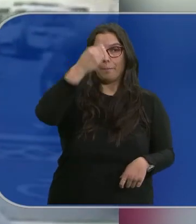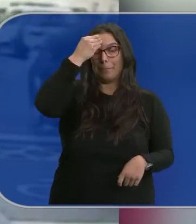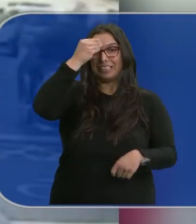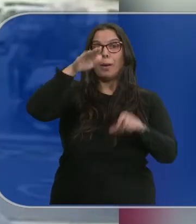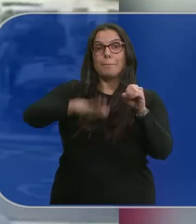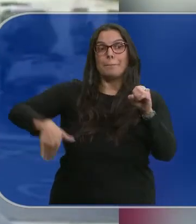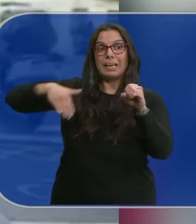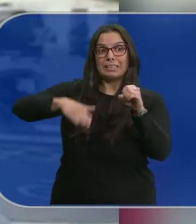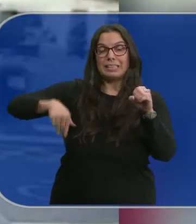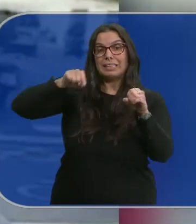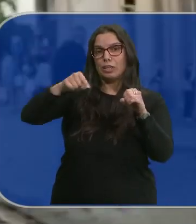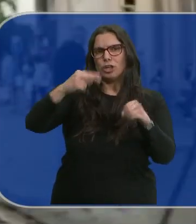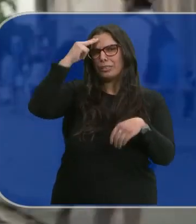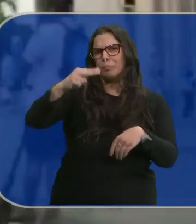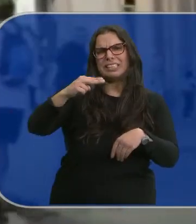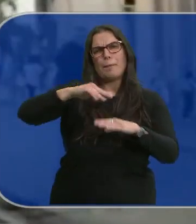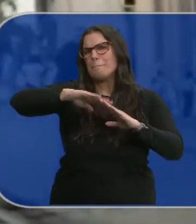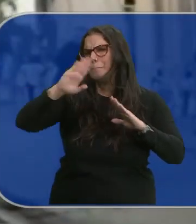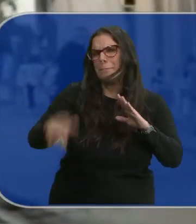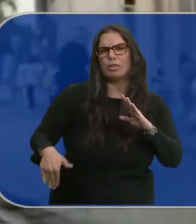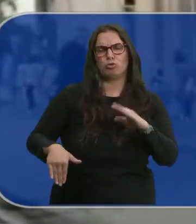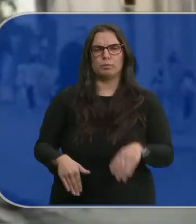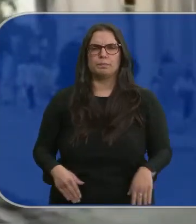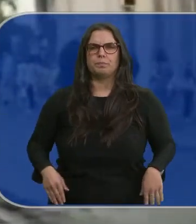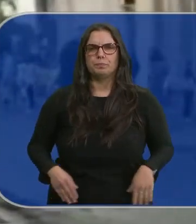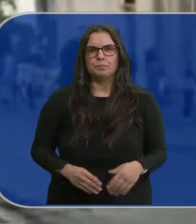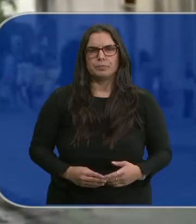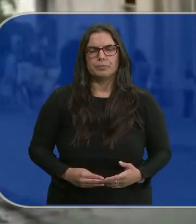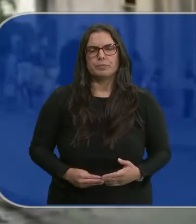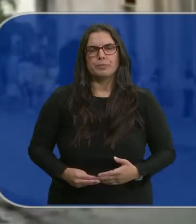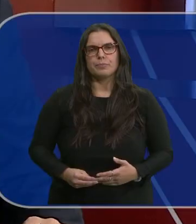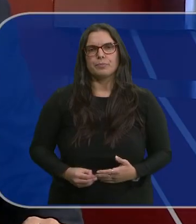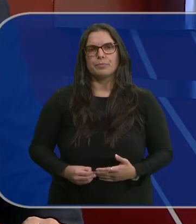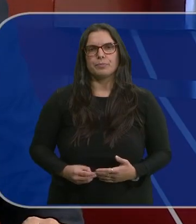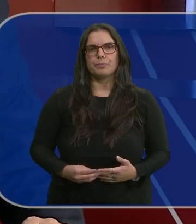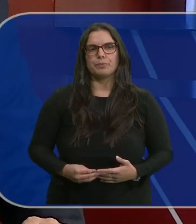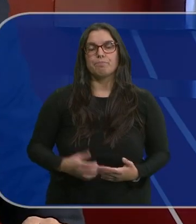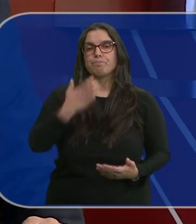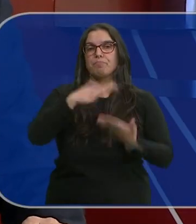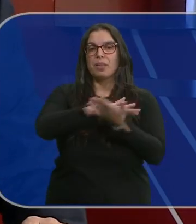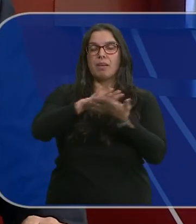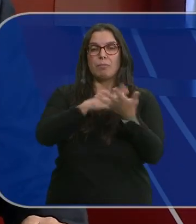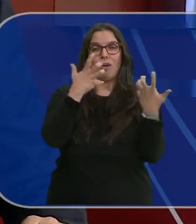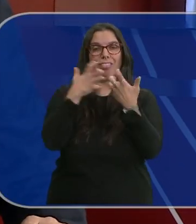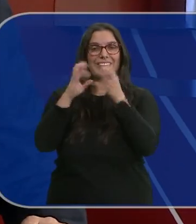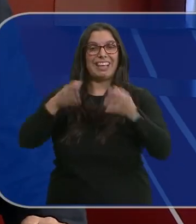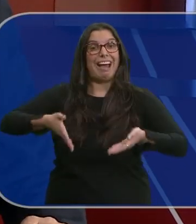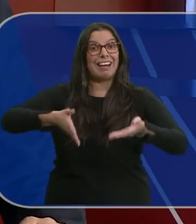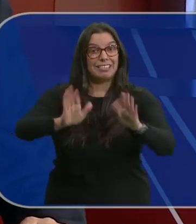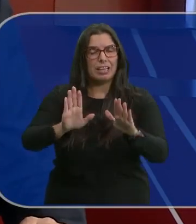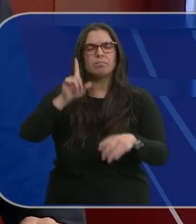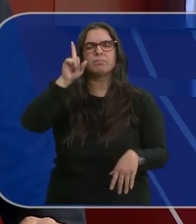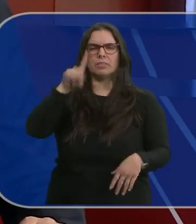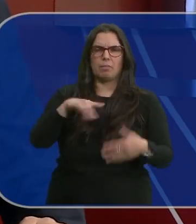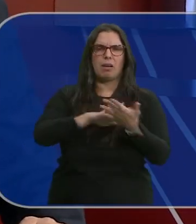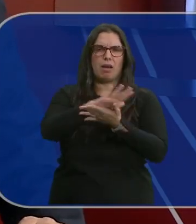de patinetes son los menos respetuosos con el código de circulación. Y si hablamos de siniestralidad en las carreteras,